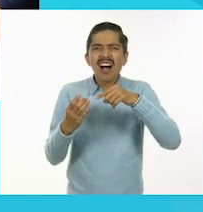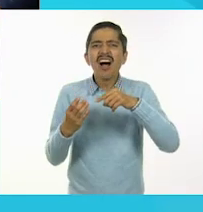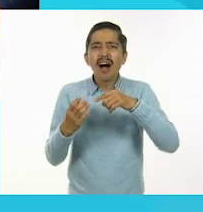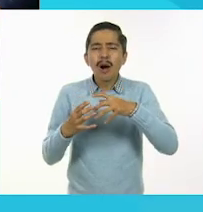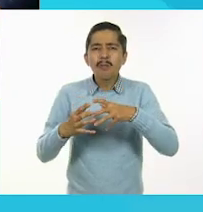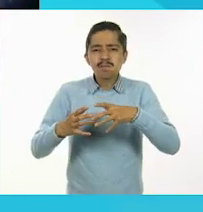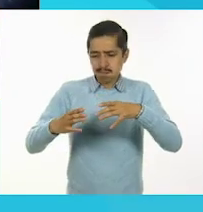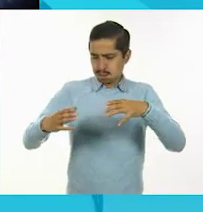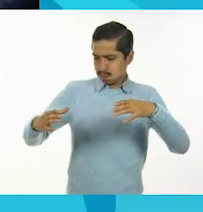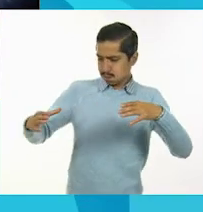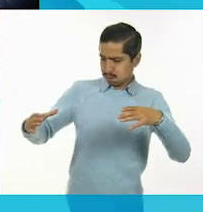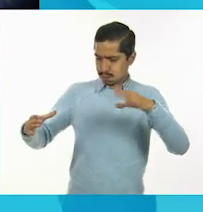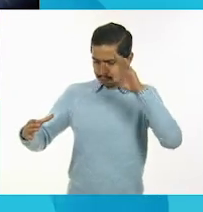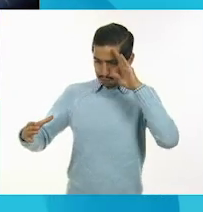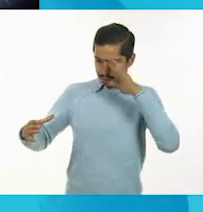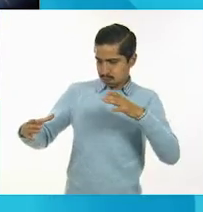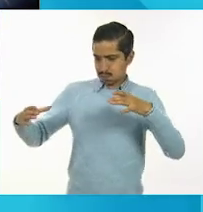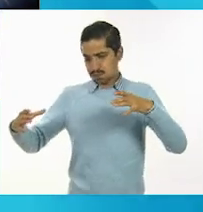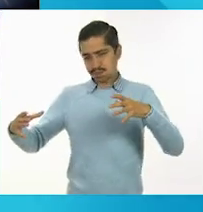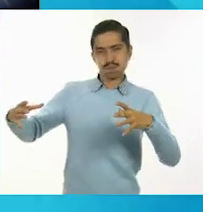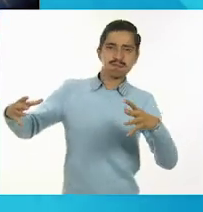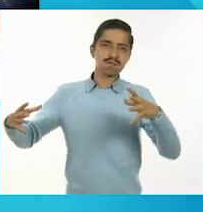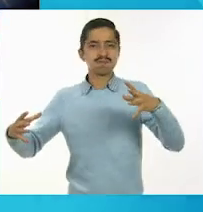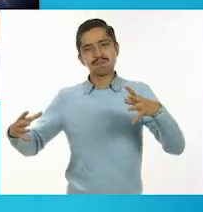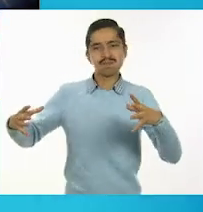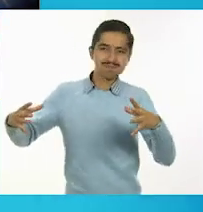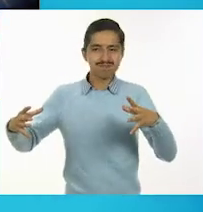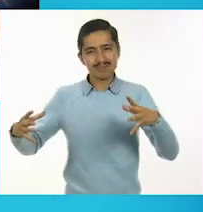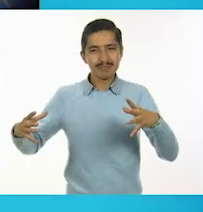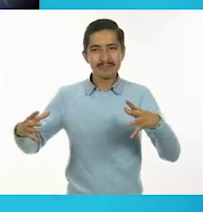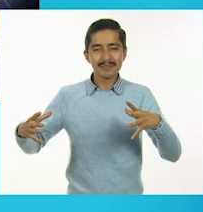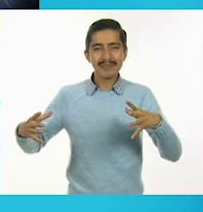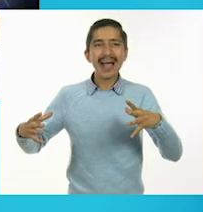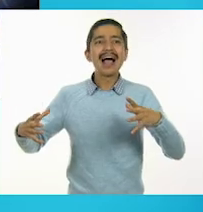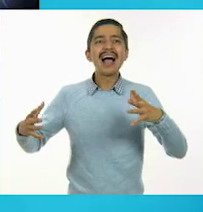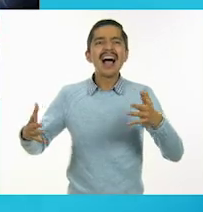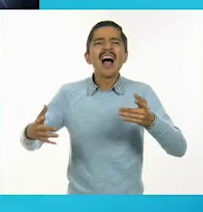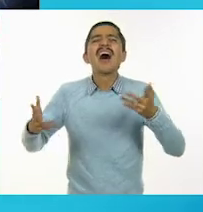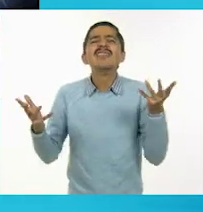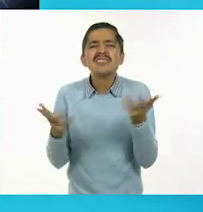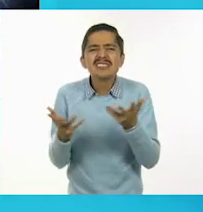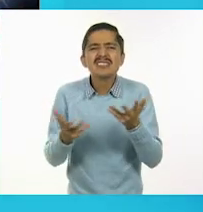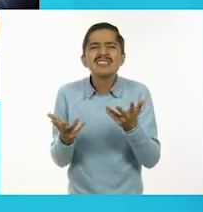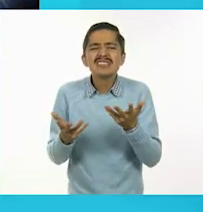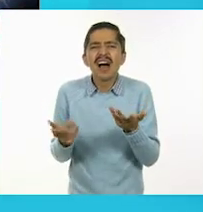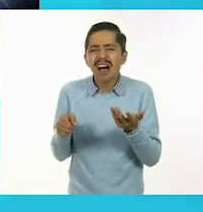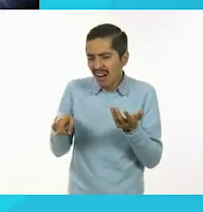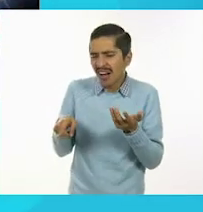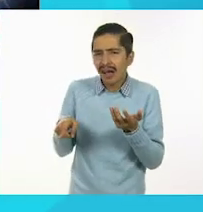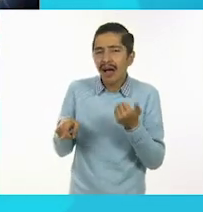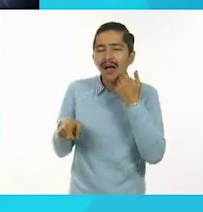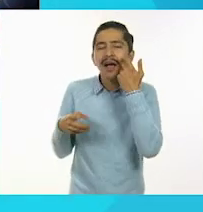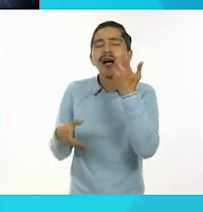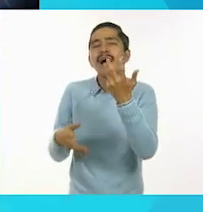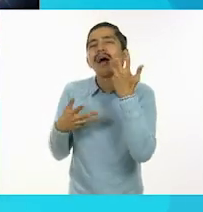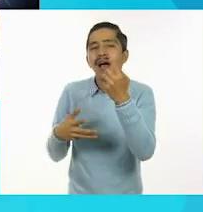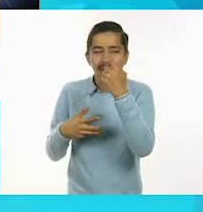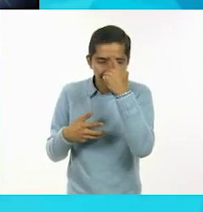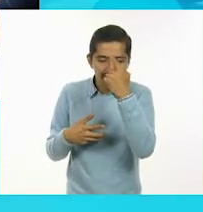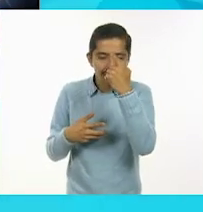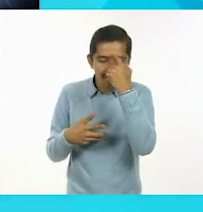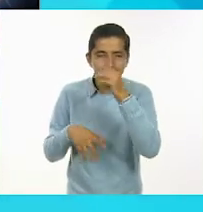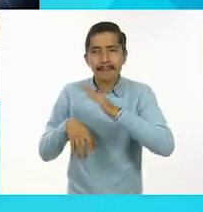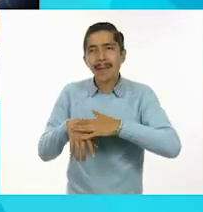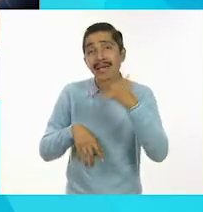gorda. Era una sandía gorda, gorda, gorda. ¿Qué quería ser la más bella del mundo? ¿Qué